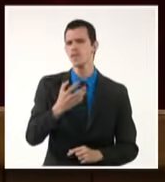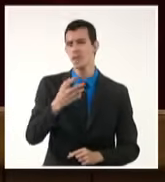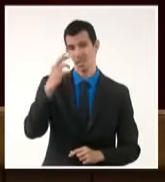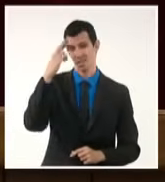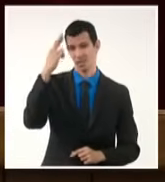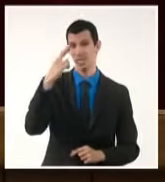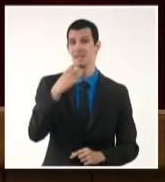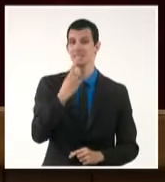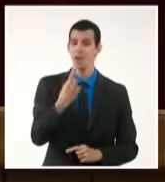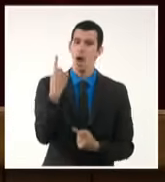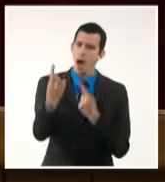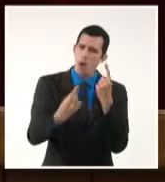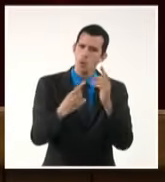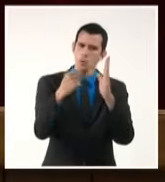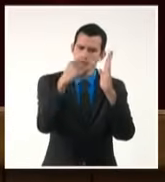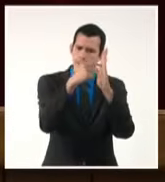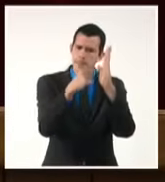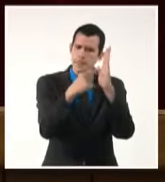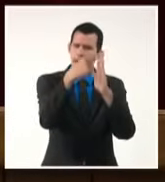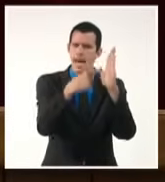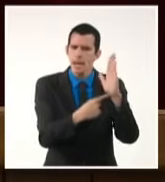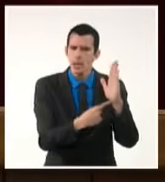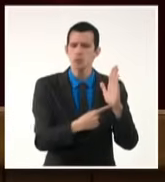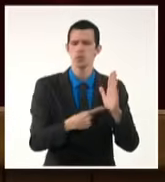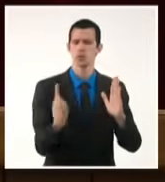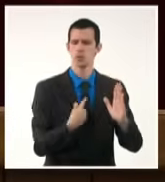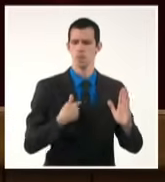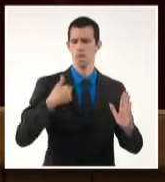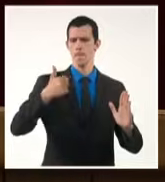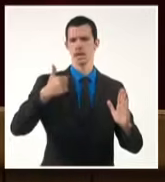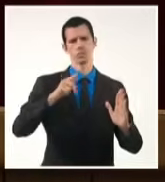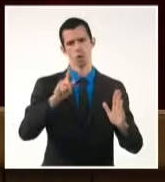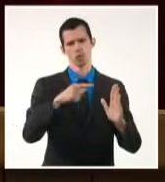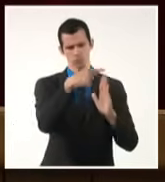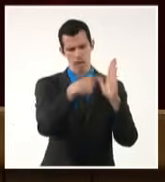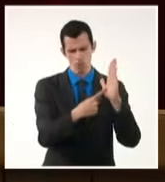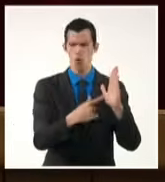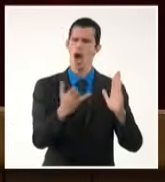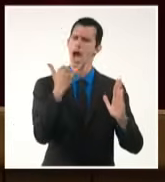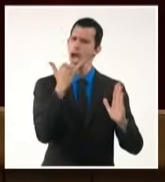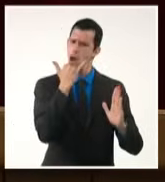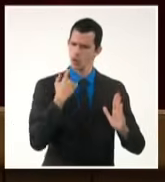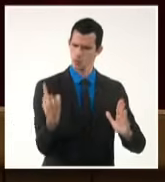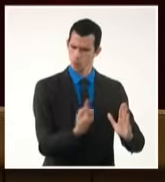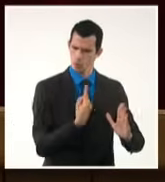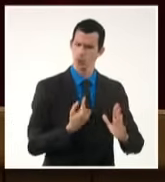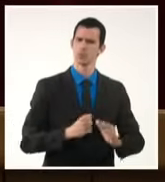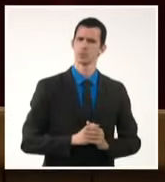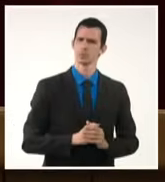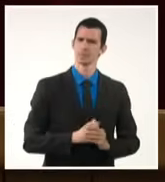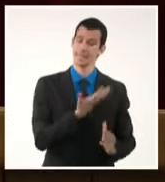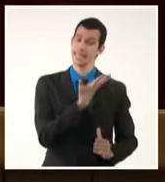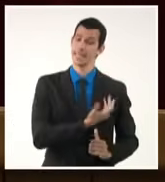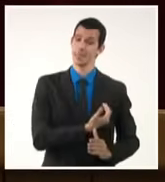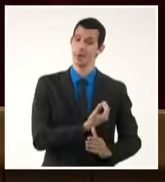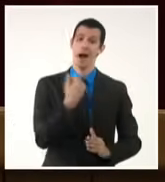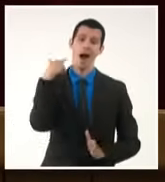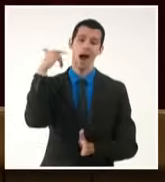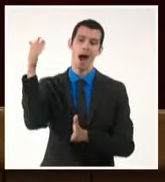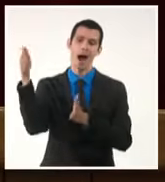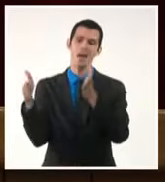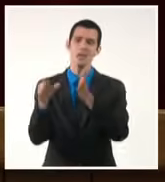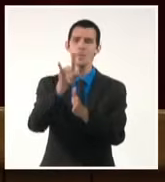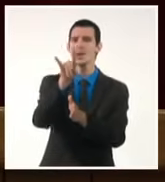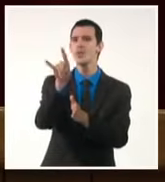errores y tendencias negativas que no pudo concluir por el inicio del periodo especial, cuando el país debió enfocarse en